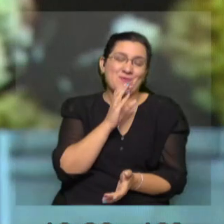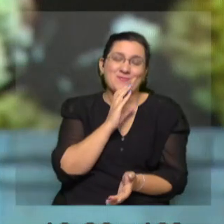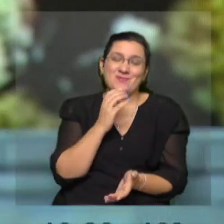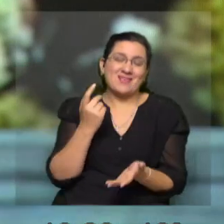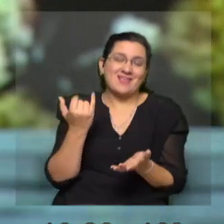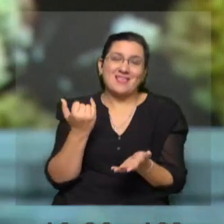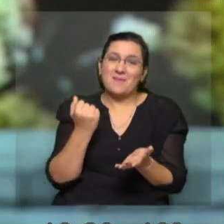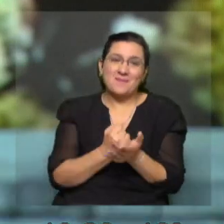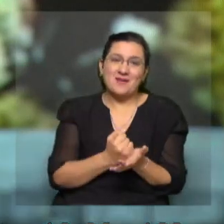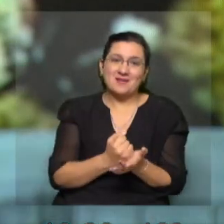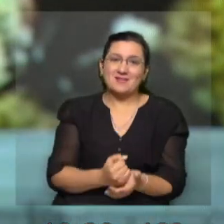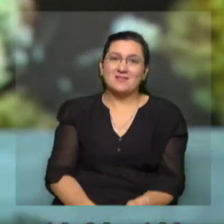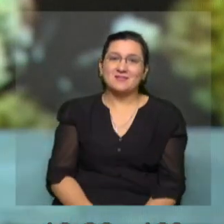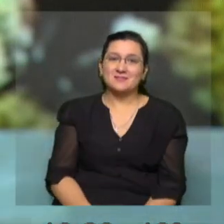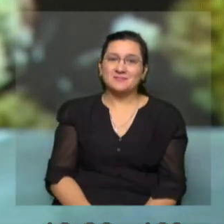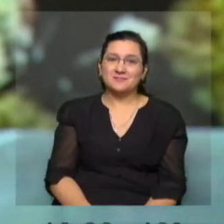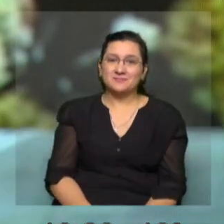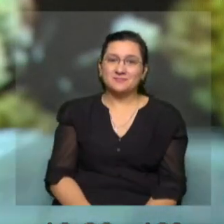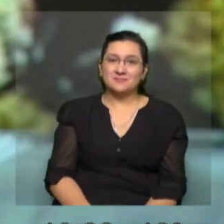quedan marcadas y que quedan como anécdota.